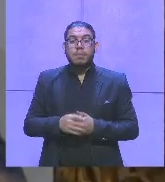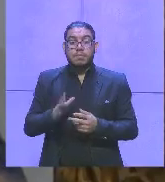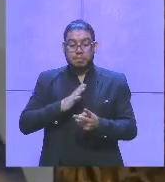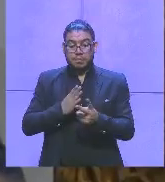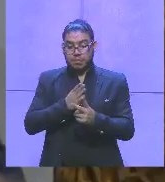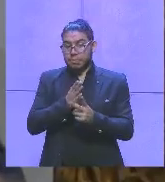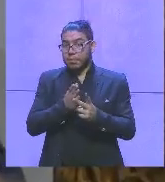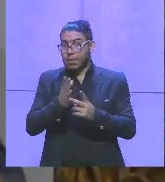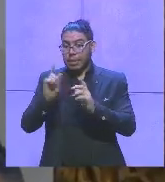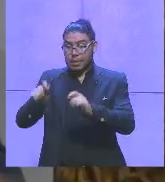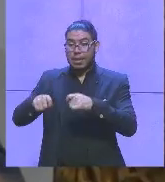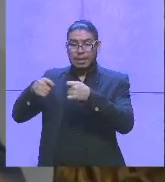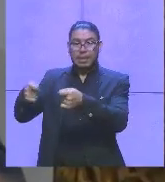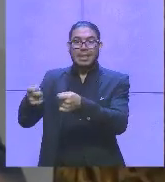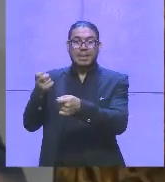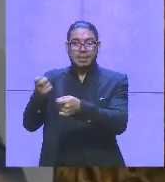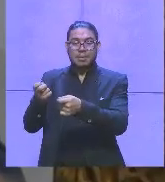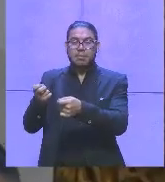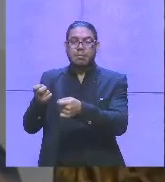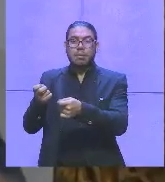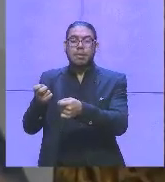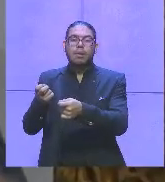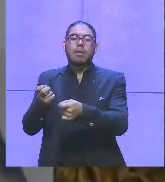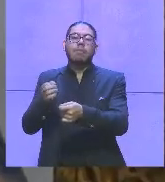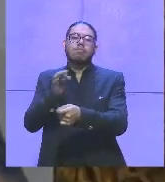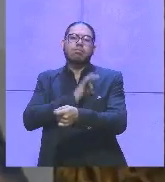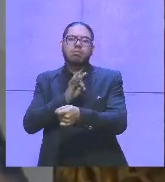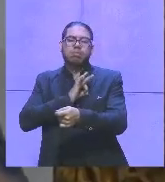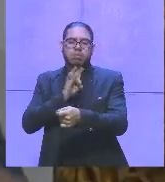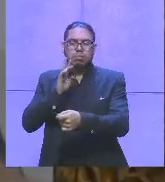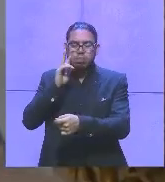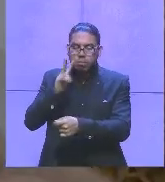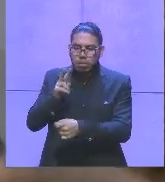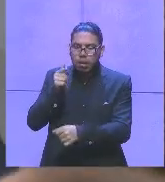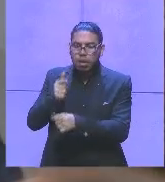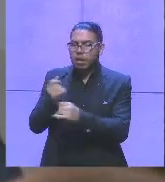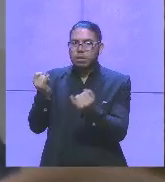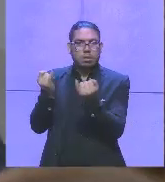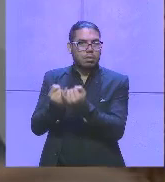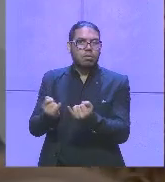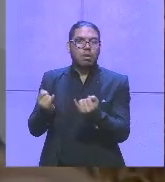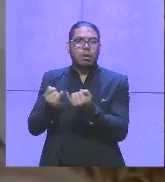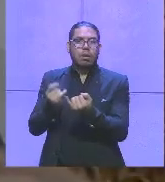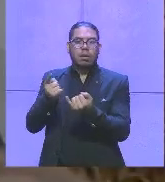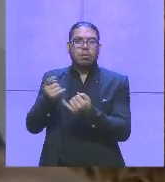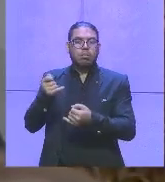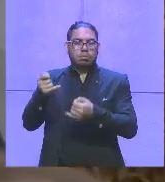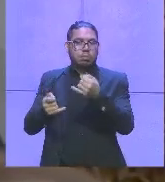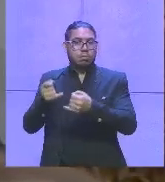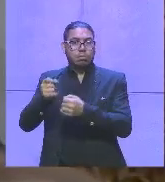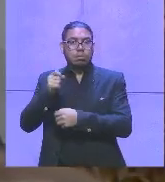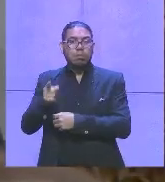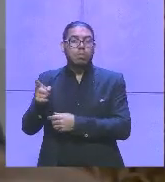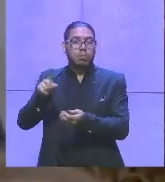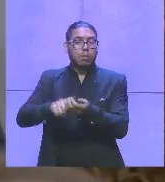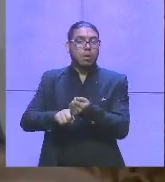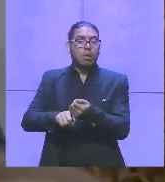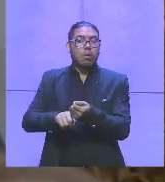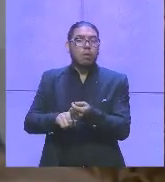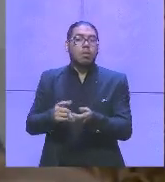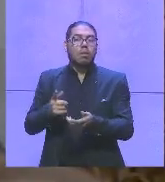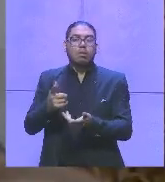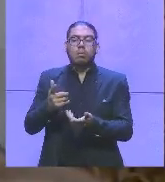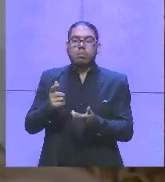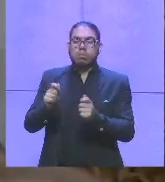grandes encargos, podemos igual encontrar en las sentencias del Tribunal aportaciones a la división de